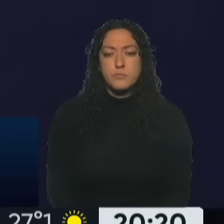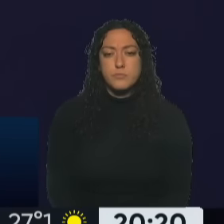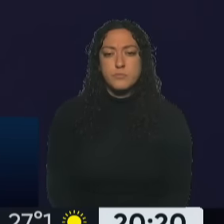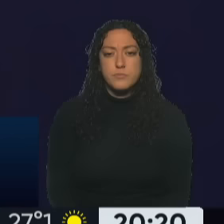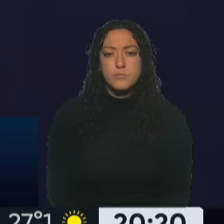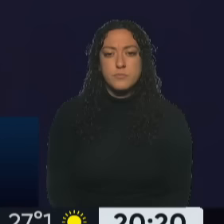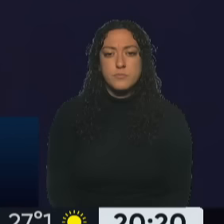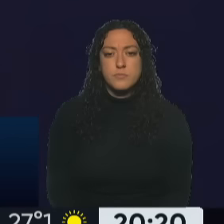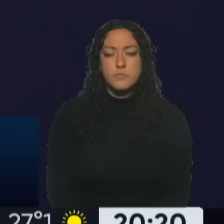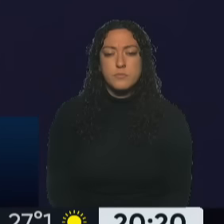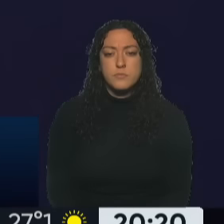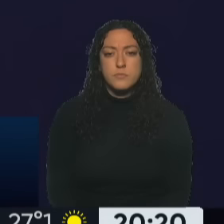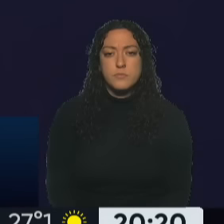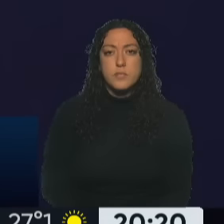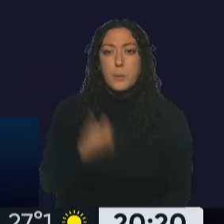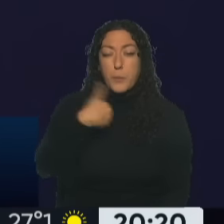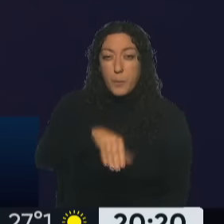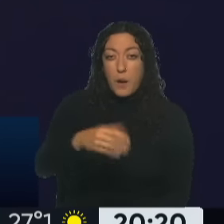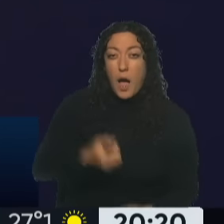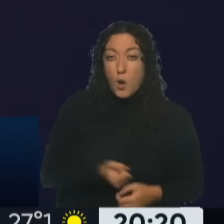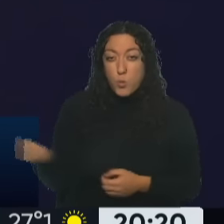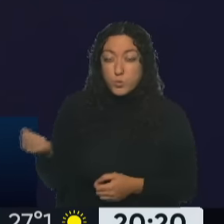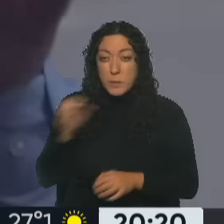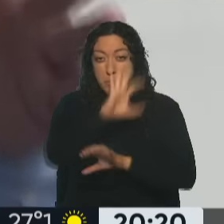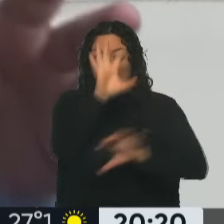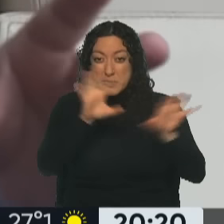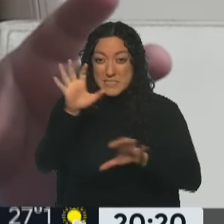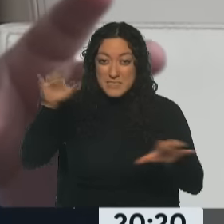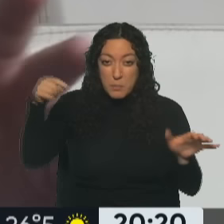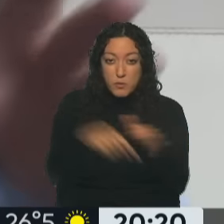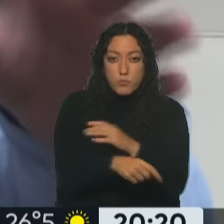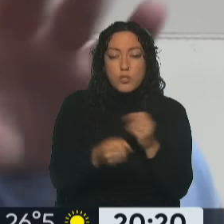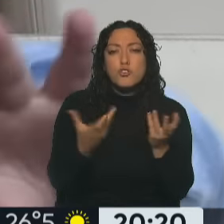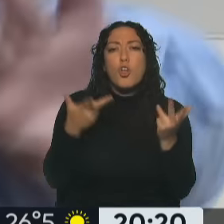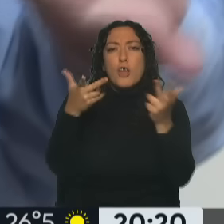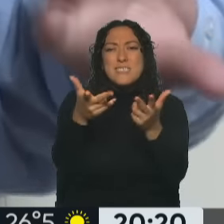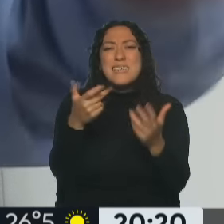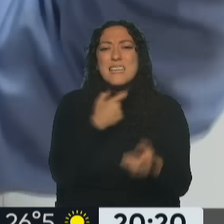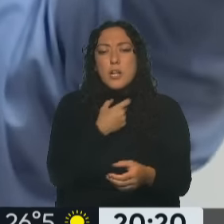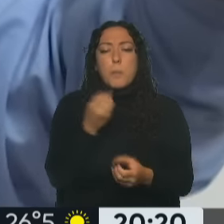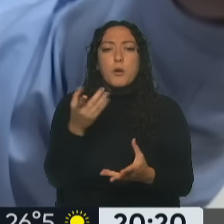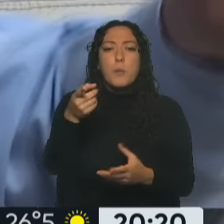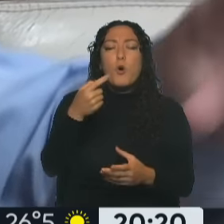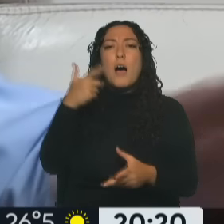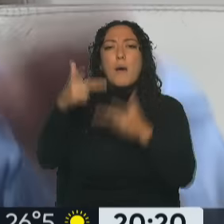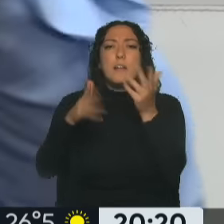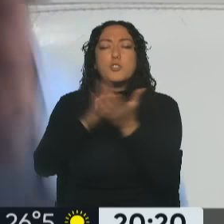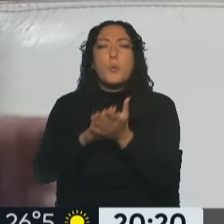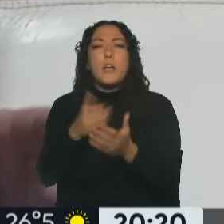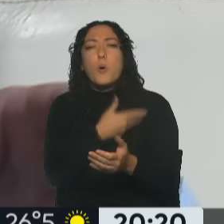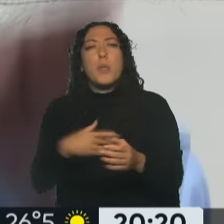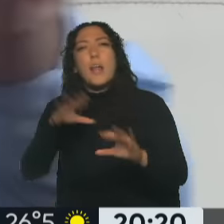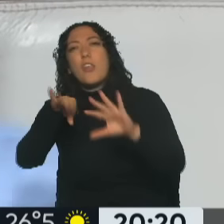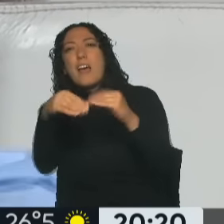frutos se va a profundizar el ajuste con las provincias quiero marcar esto porque dig usted habla del diagnóstico que hace el gobierno pero digo